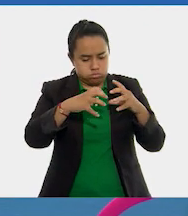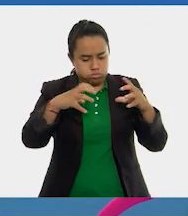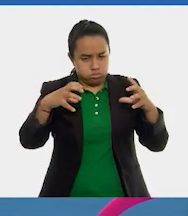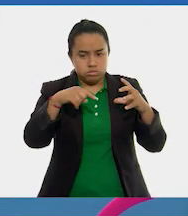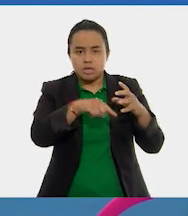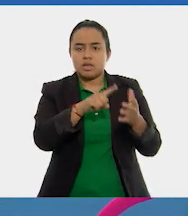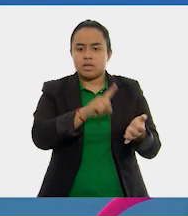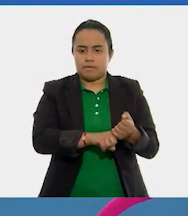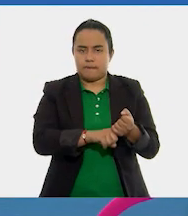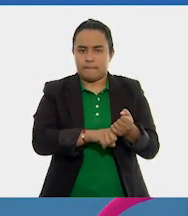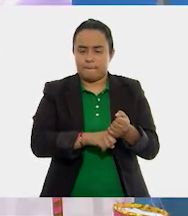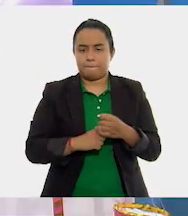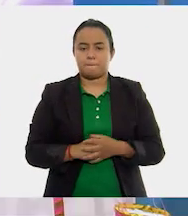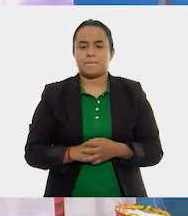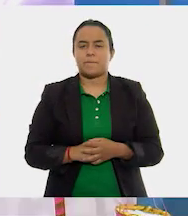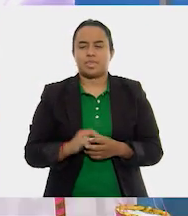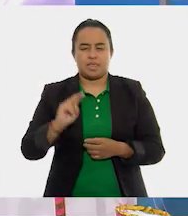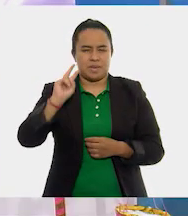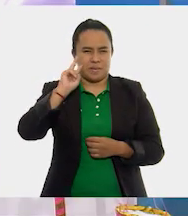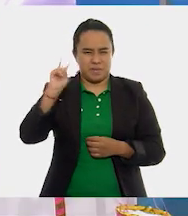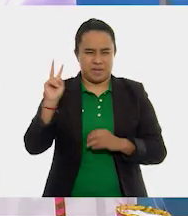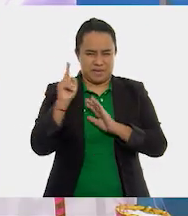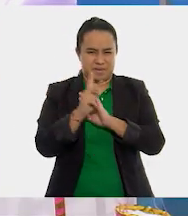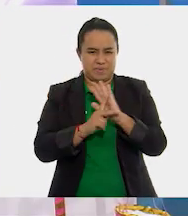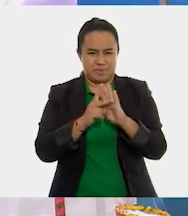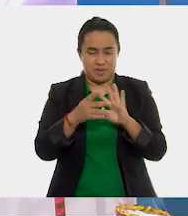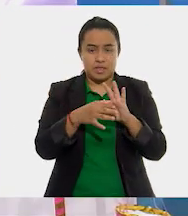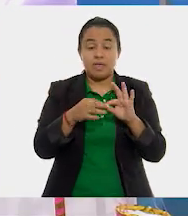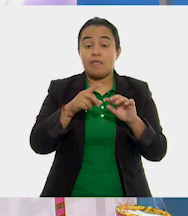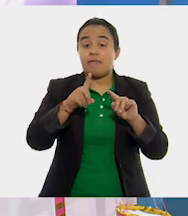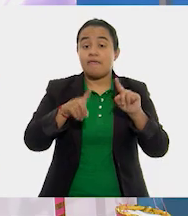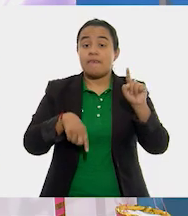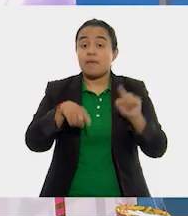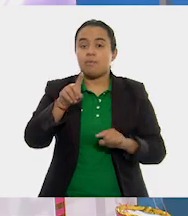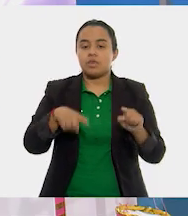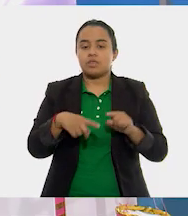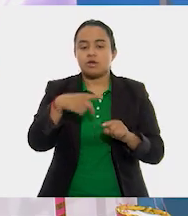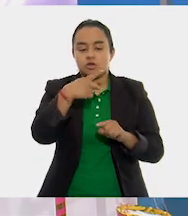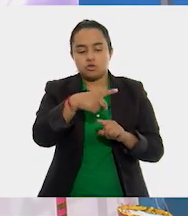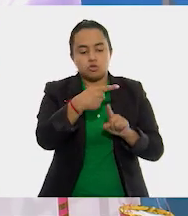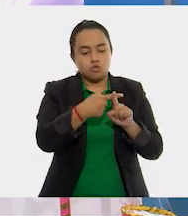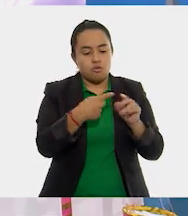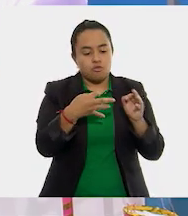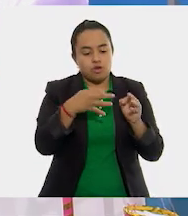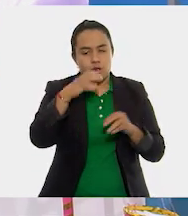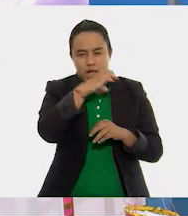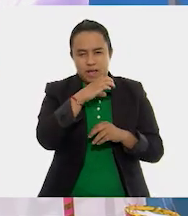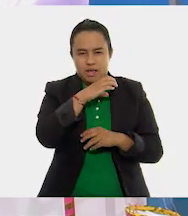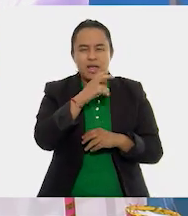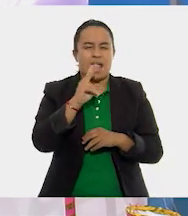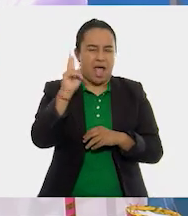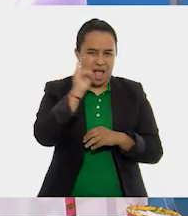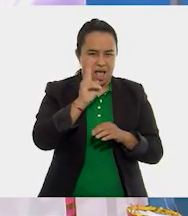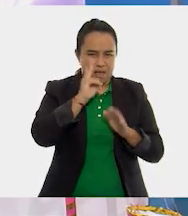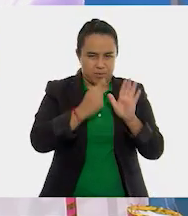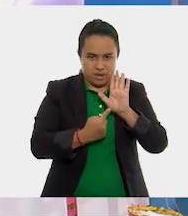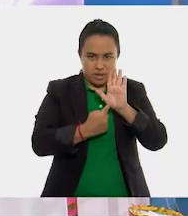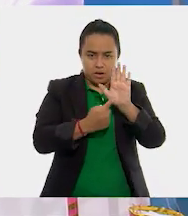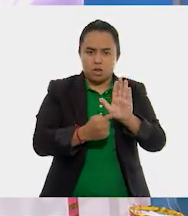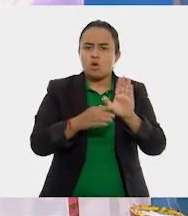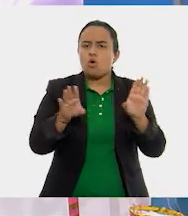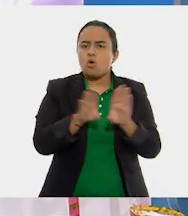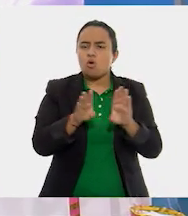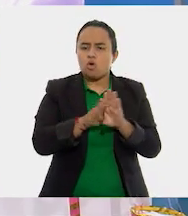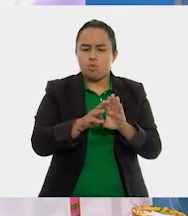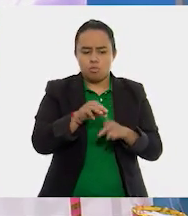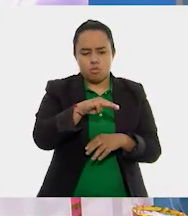lo contiene. Y como vimos en la cápsula, esto dependerá de su temperatura. Hagamos una demostración sobre la masa